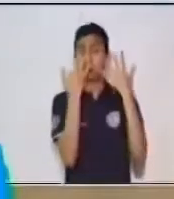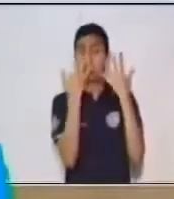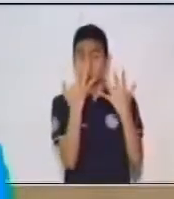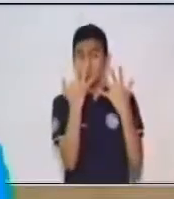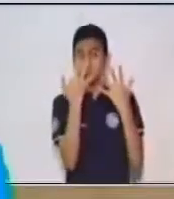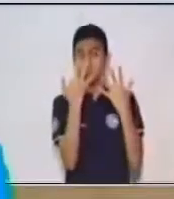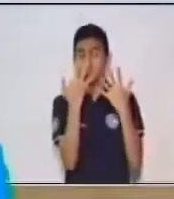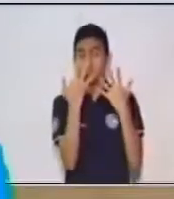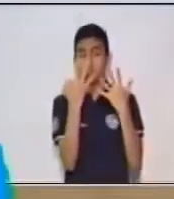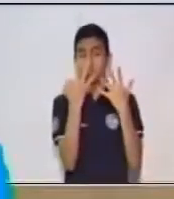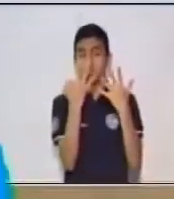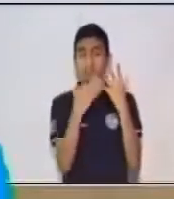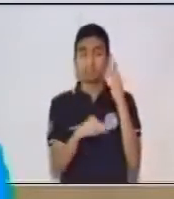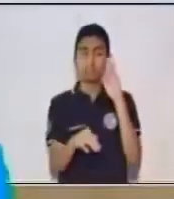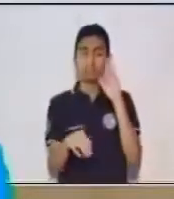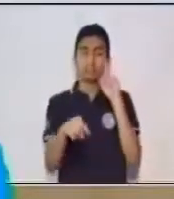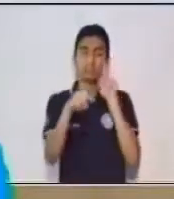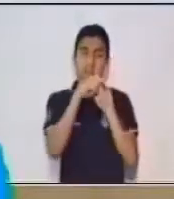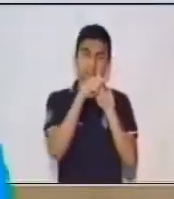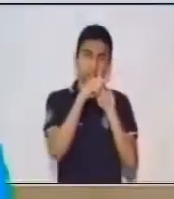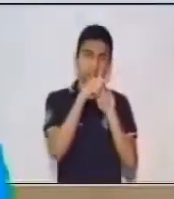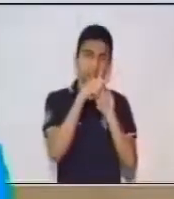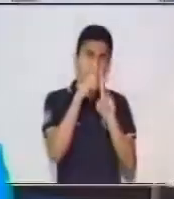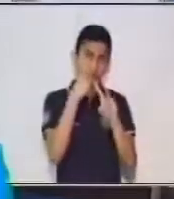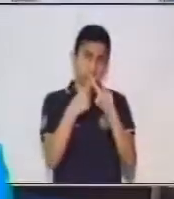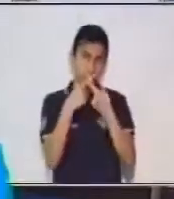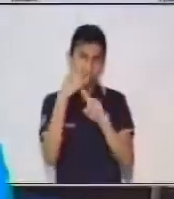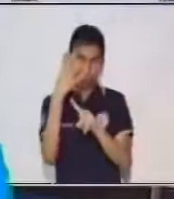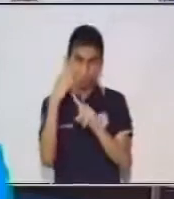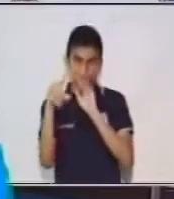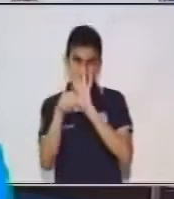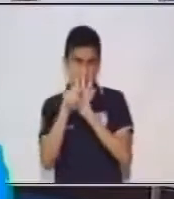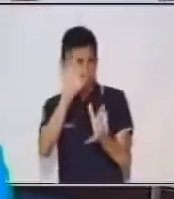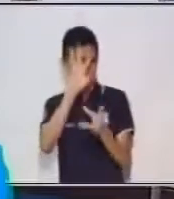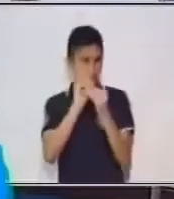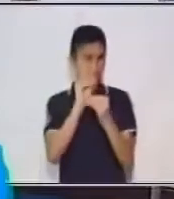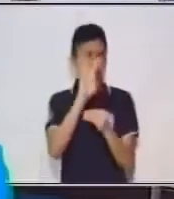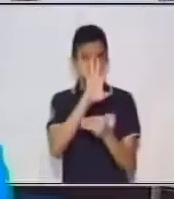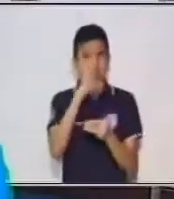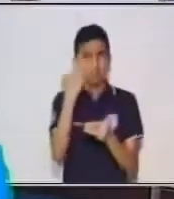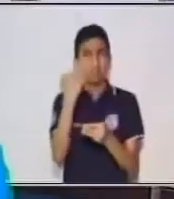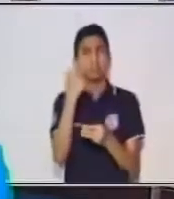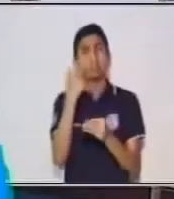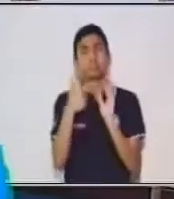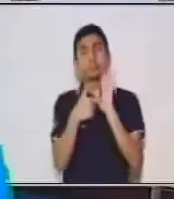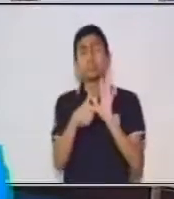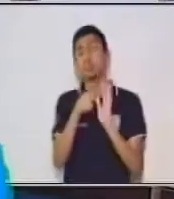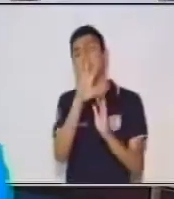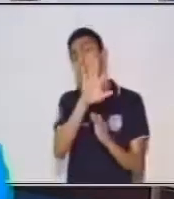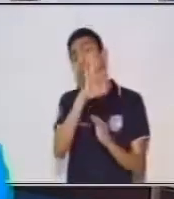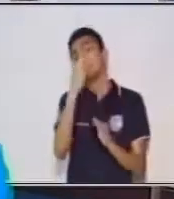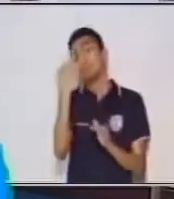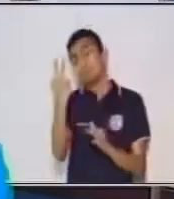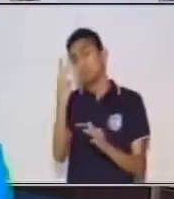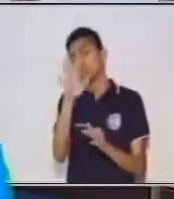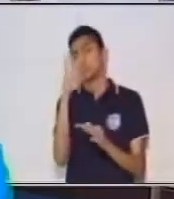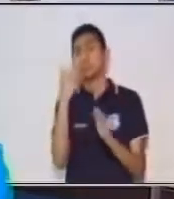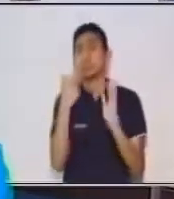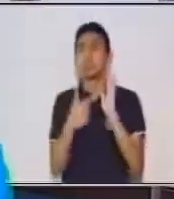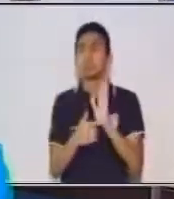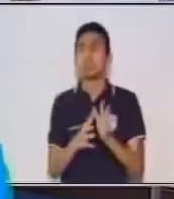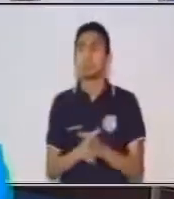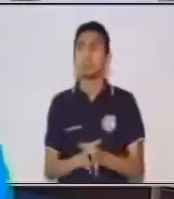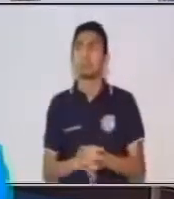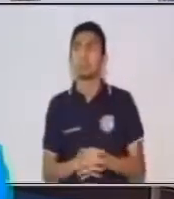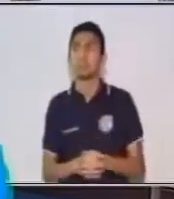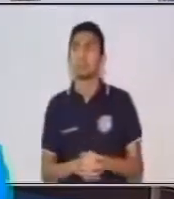positivo por 4 negativo me da 32. Entonces, 8 menos 4 es